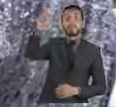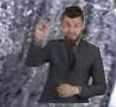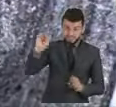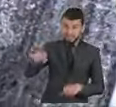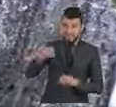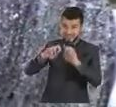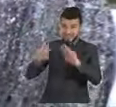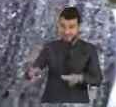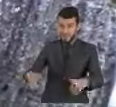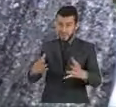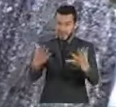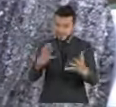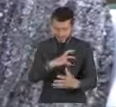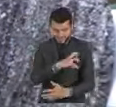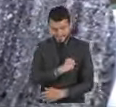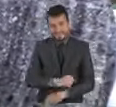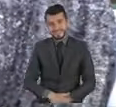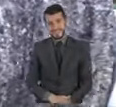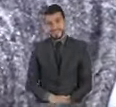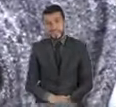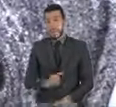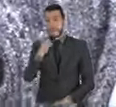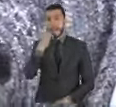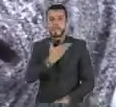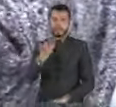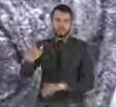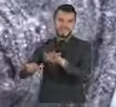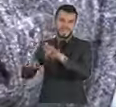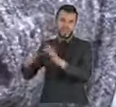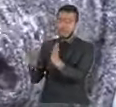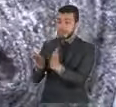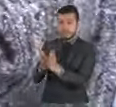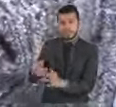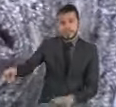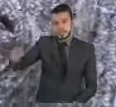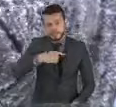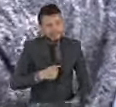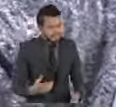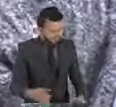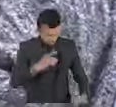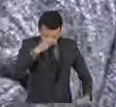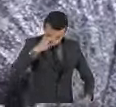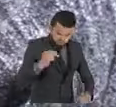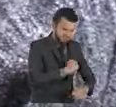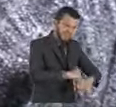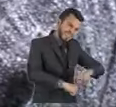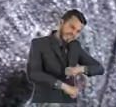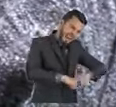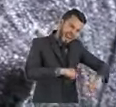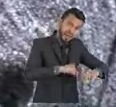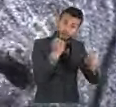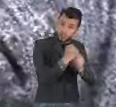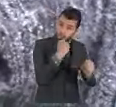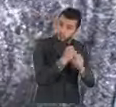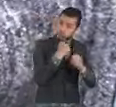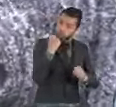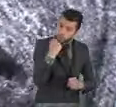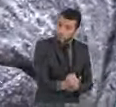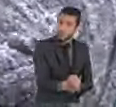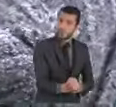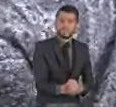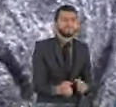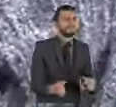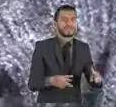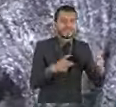Nuestros maestros y maestras y nuestra Secretaría de Educación hizo todo, está haciendo todo a su alcance. Guías